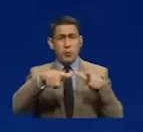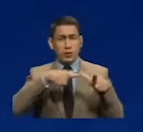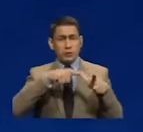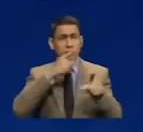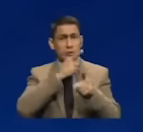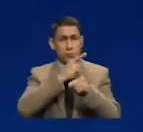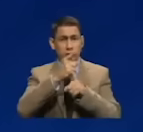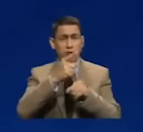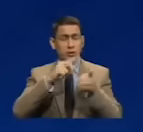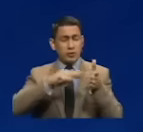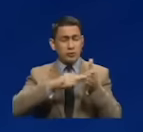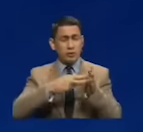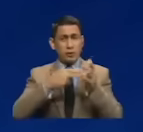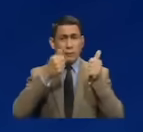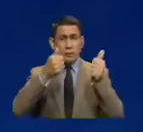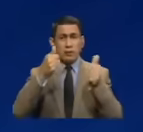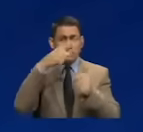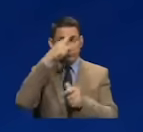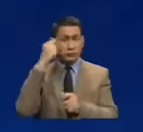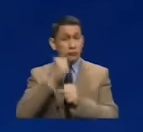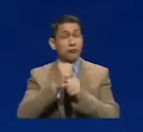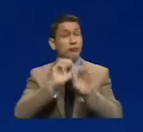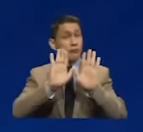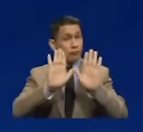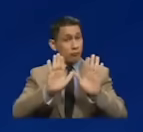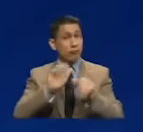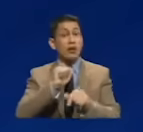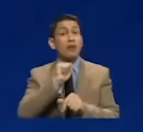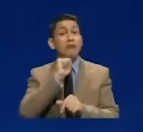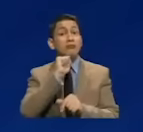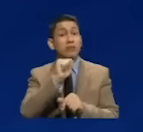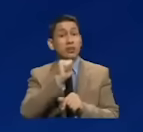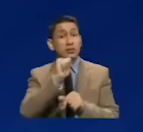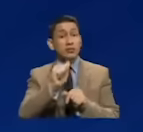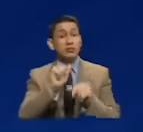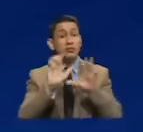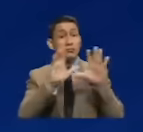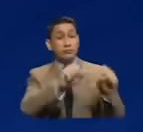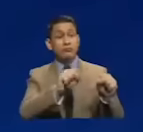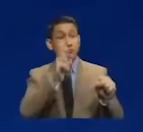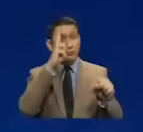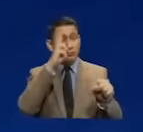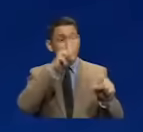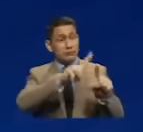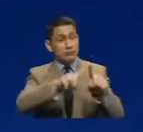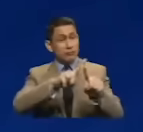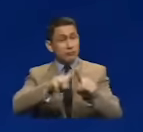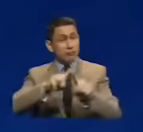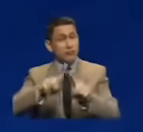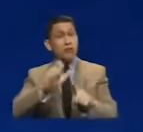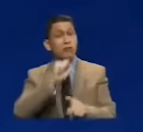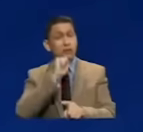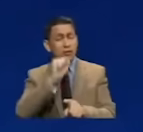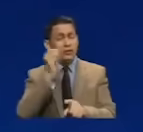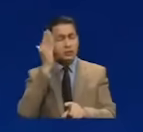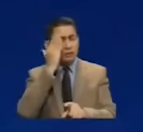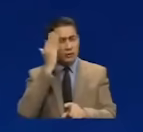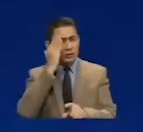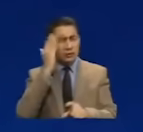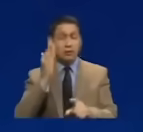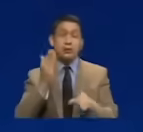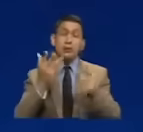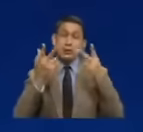se está haciendo un buen trabajo. Obviamente, todavía faltan algunos sujetos de ser capturados y algunos sitios